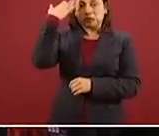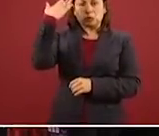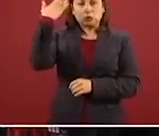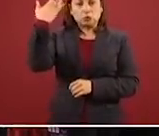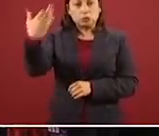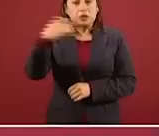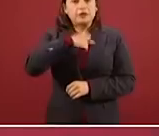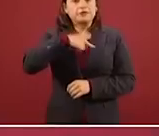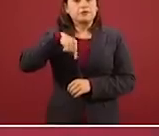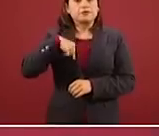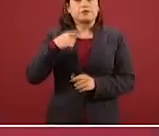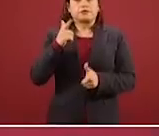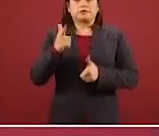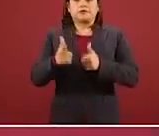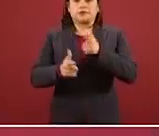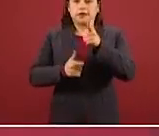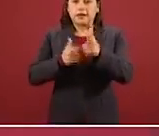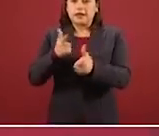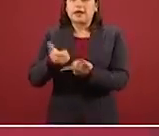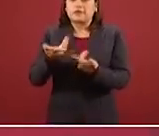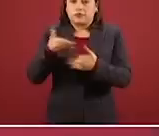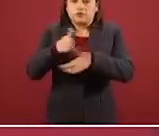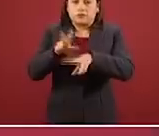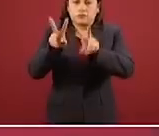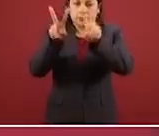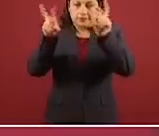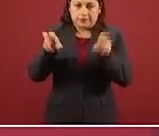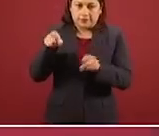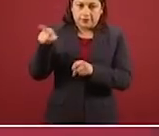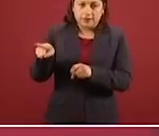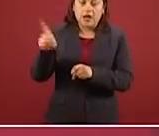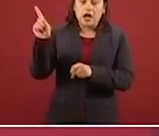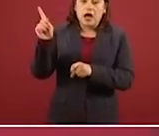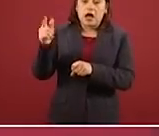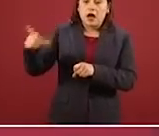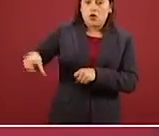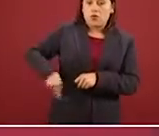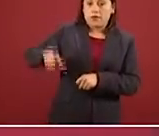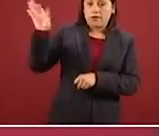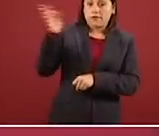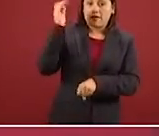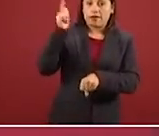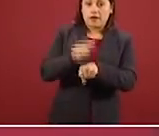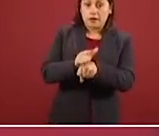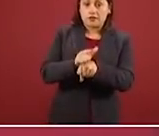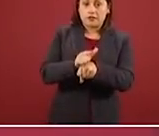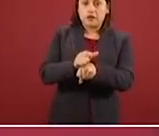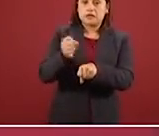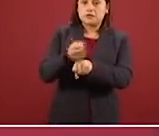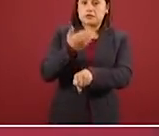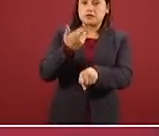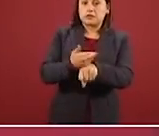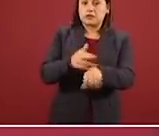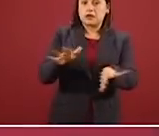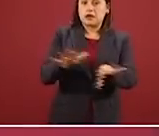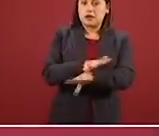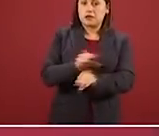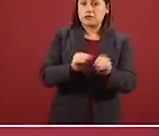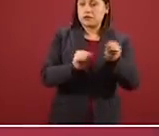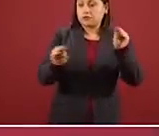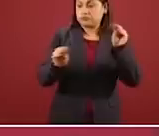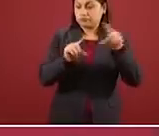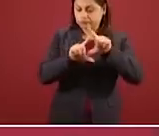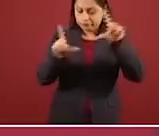el propósito de descentralizar el gobierno federal, pero se va a cumplir ese compromiso.